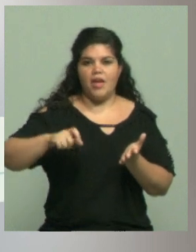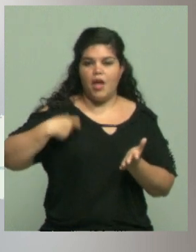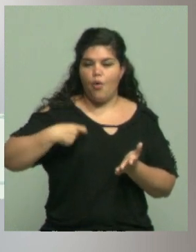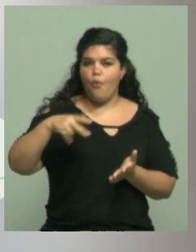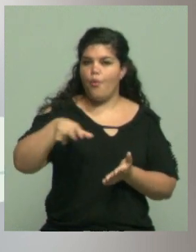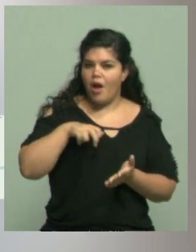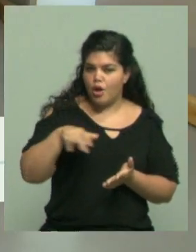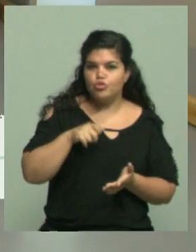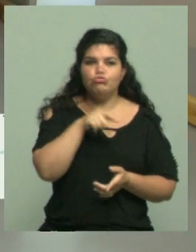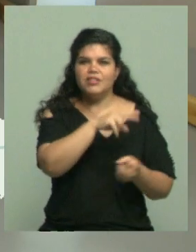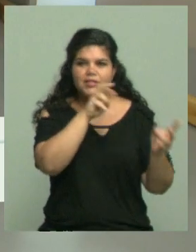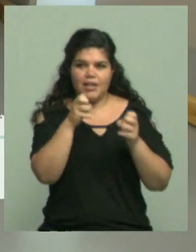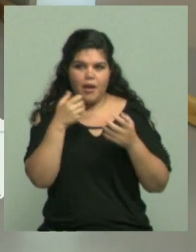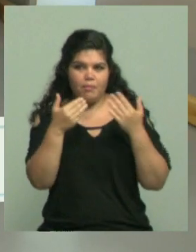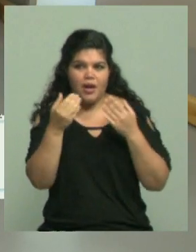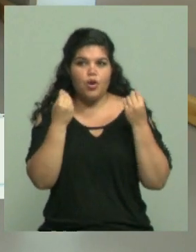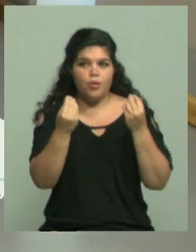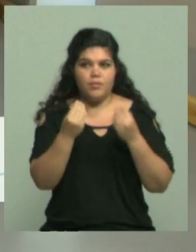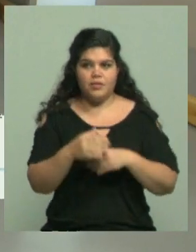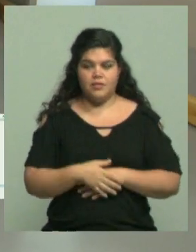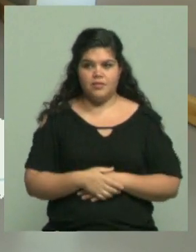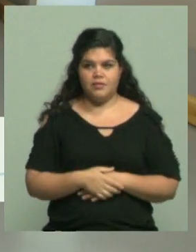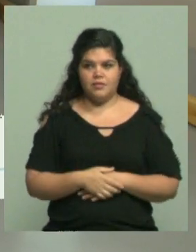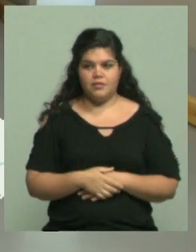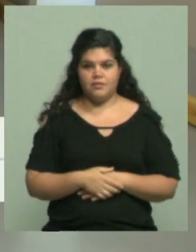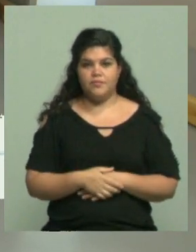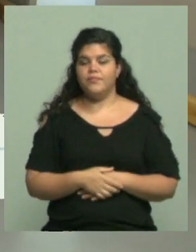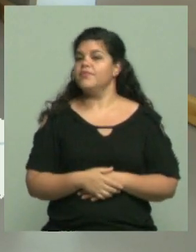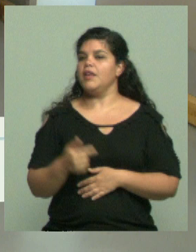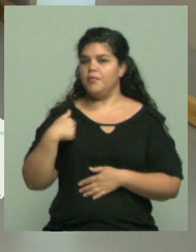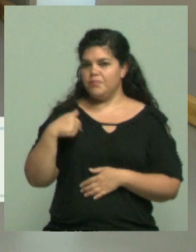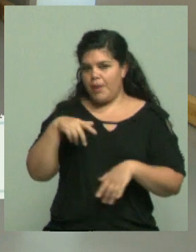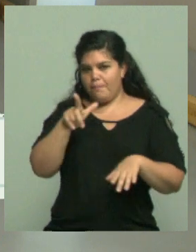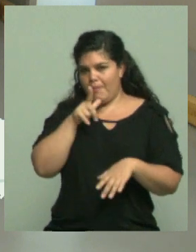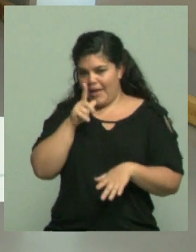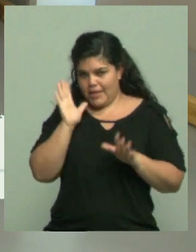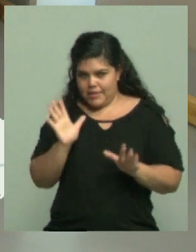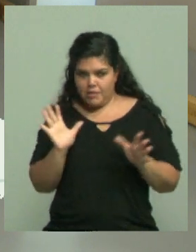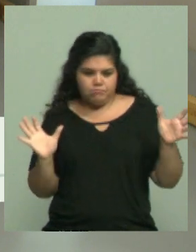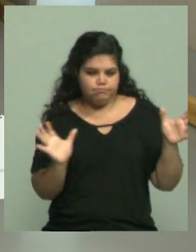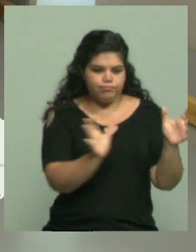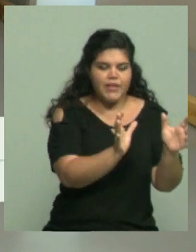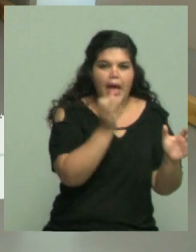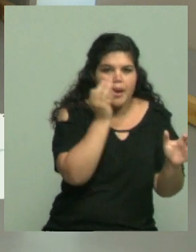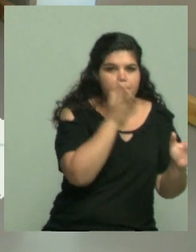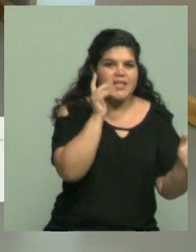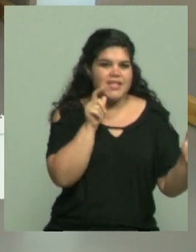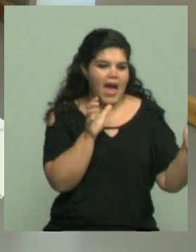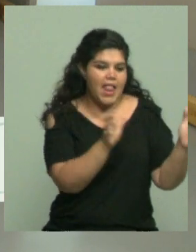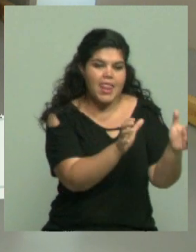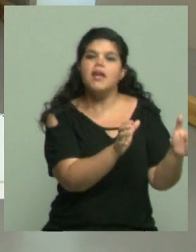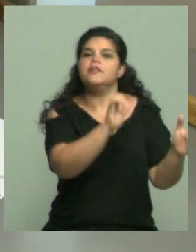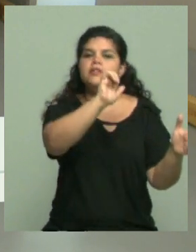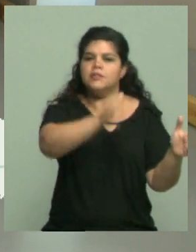ver, sí celebro lo que se busque la cobertura especial. Sí. Sí, es decir, que el que realmente